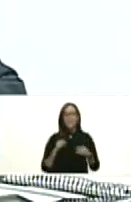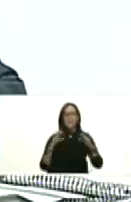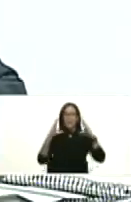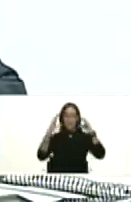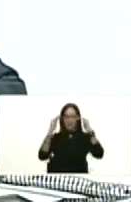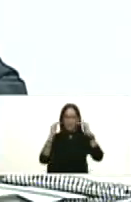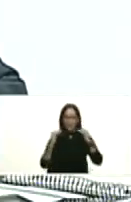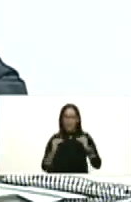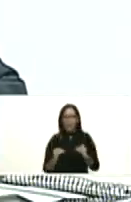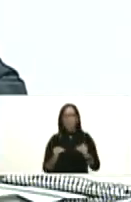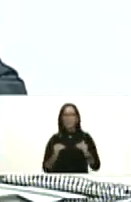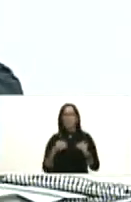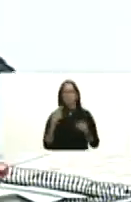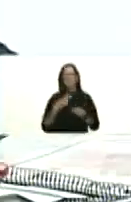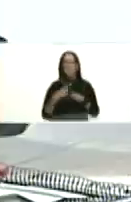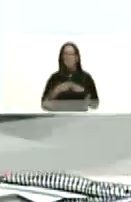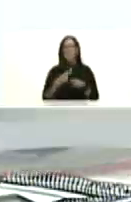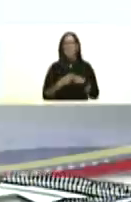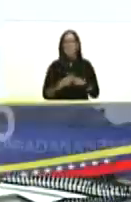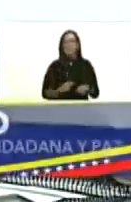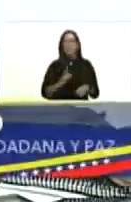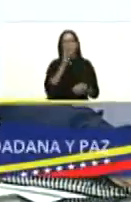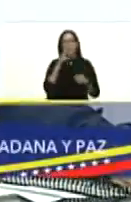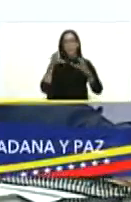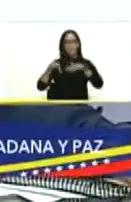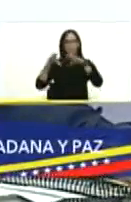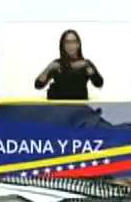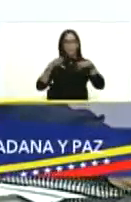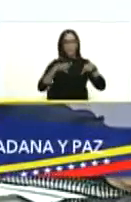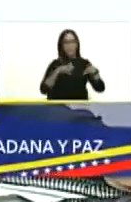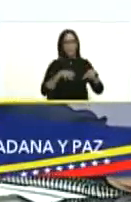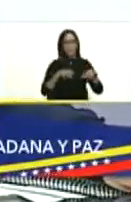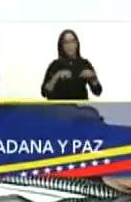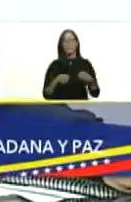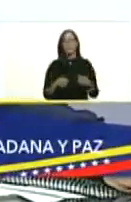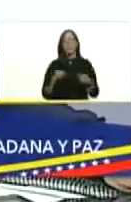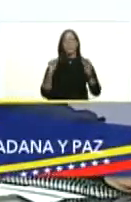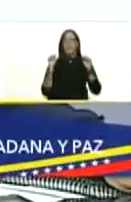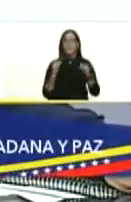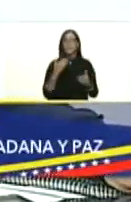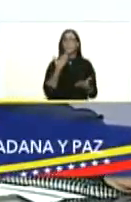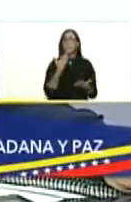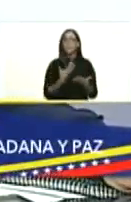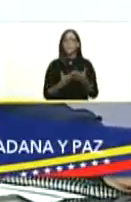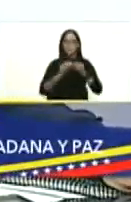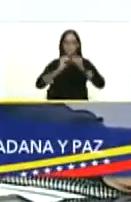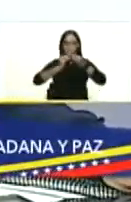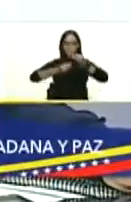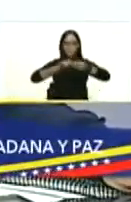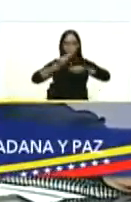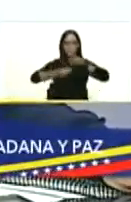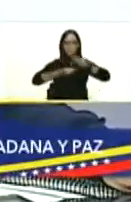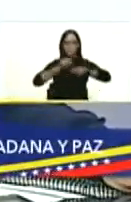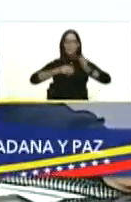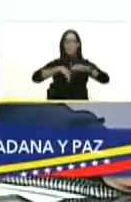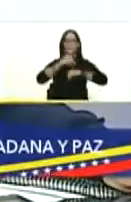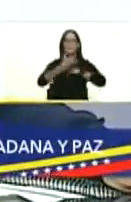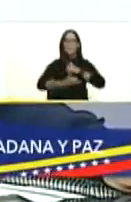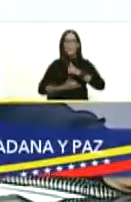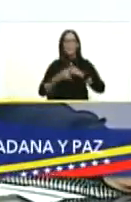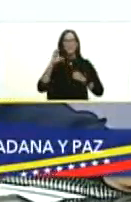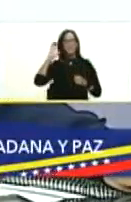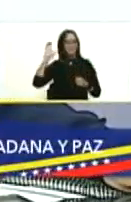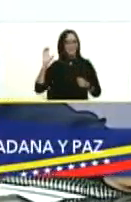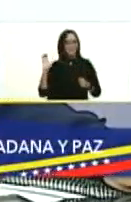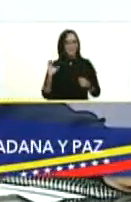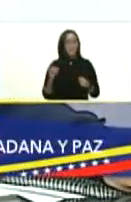efectos adversos de las lluvias y esto permitió la elaboración de planes regionales para la atención